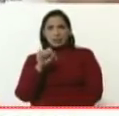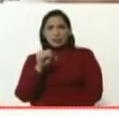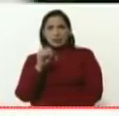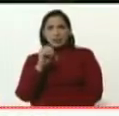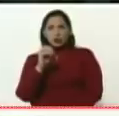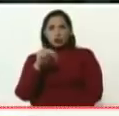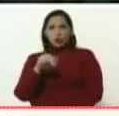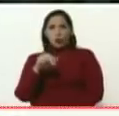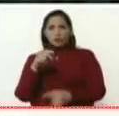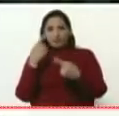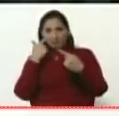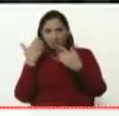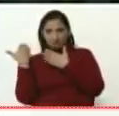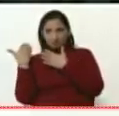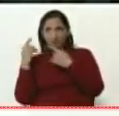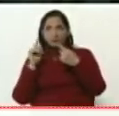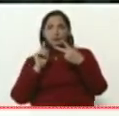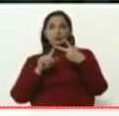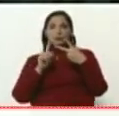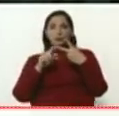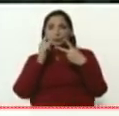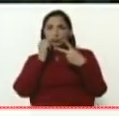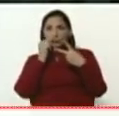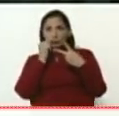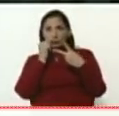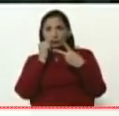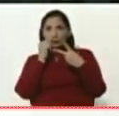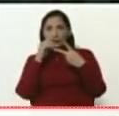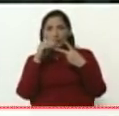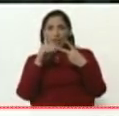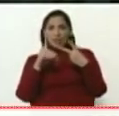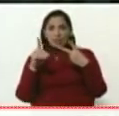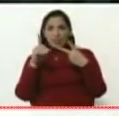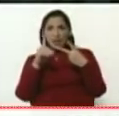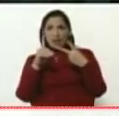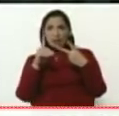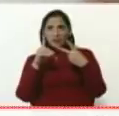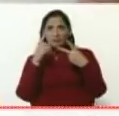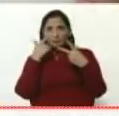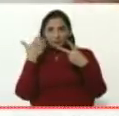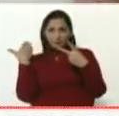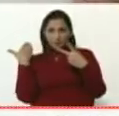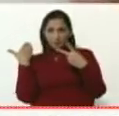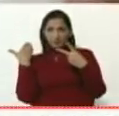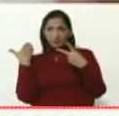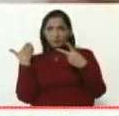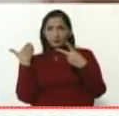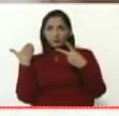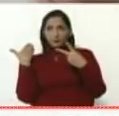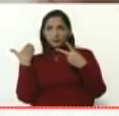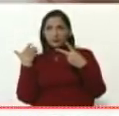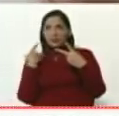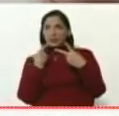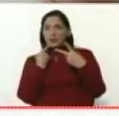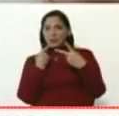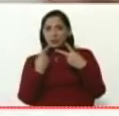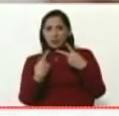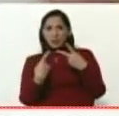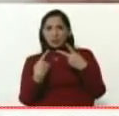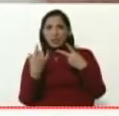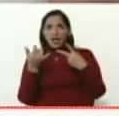de fragata, el señor Denis Arellano Romero, que revelan